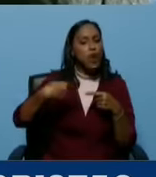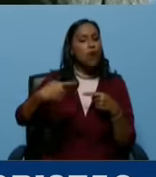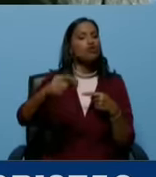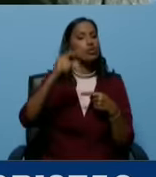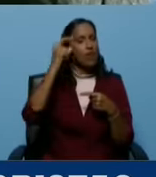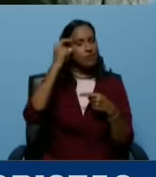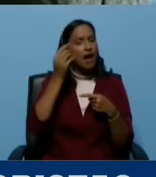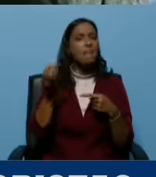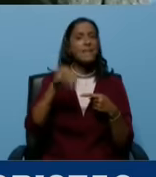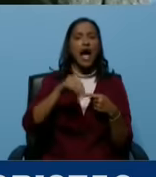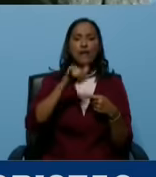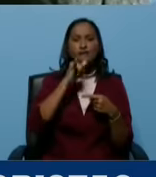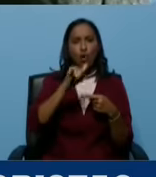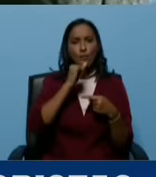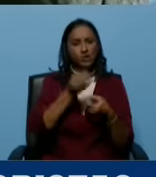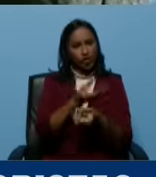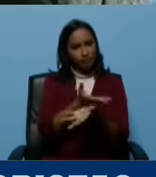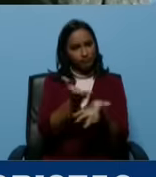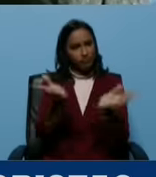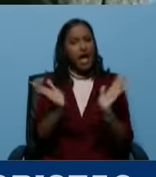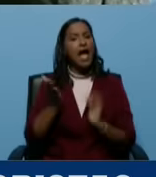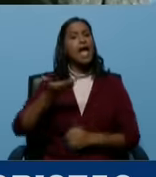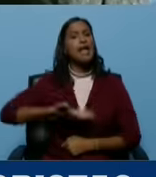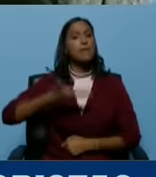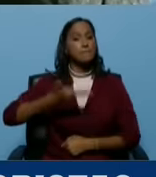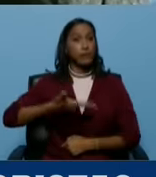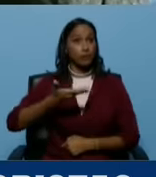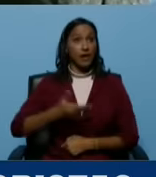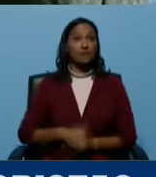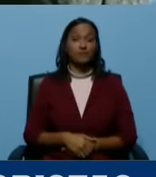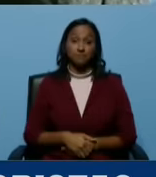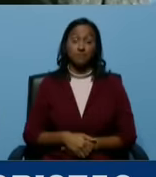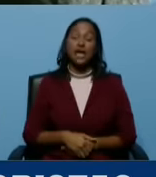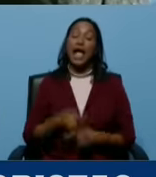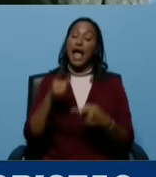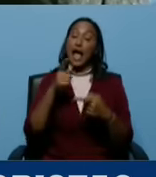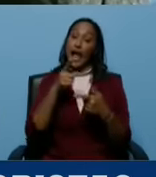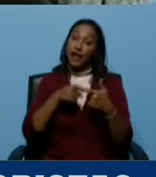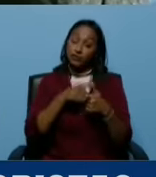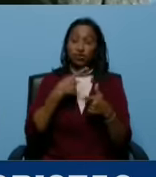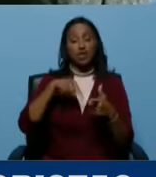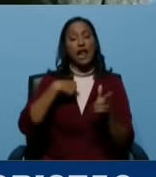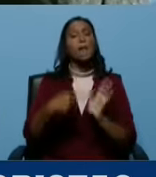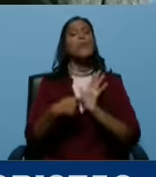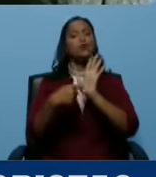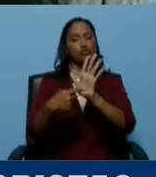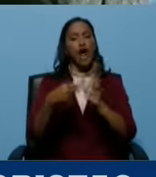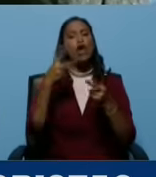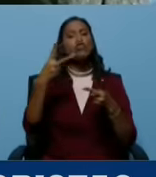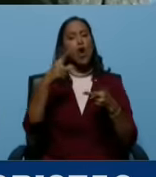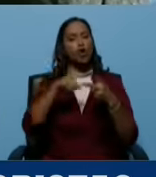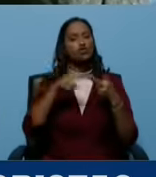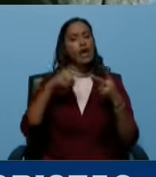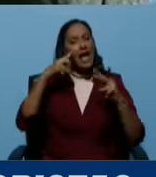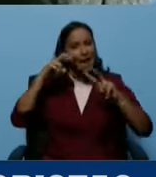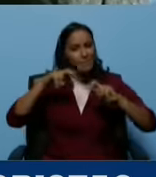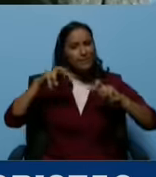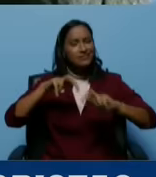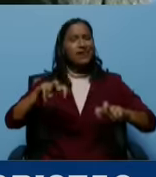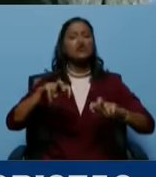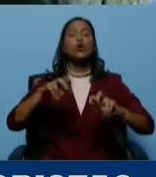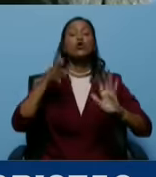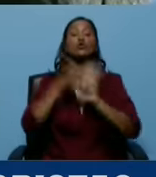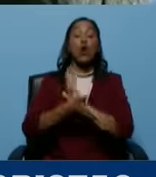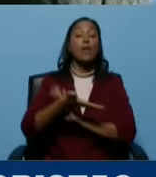vamos a dar los avances más importantes. Así que estos eran los dos casos que quería presentar con el preámbulo